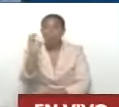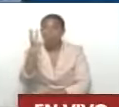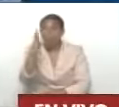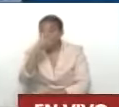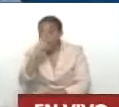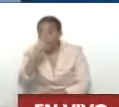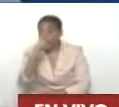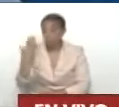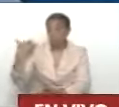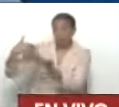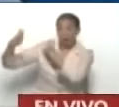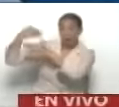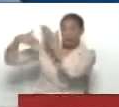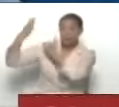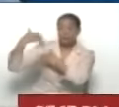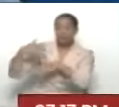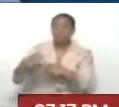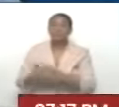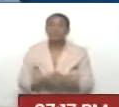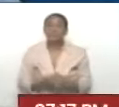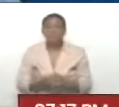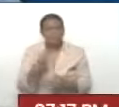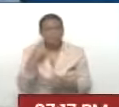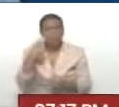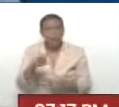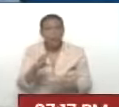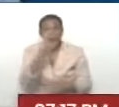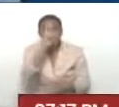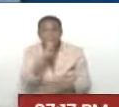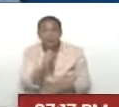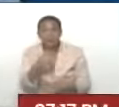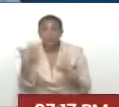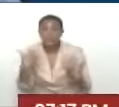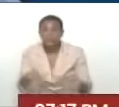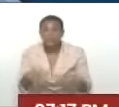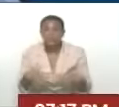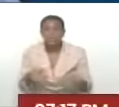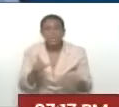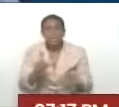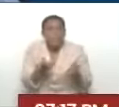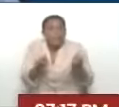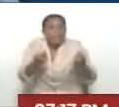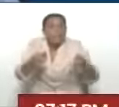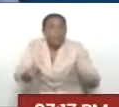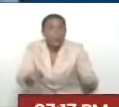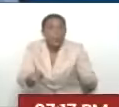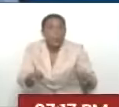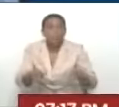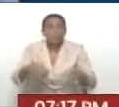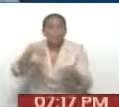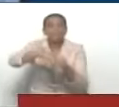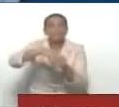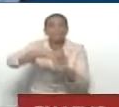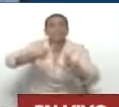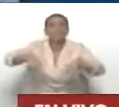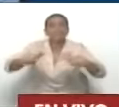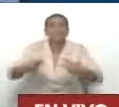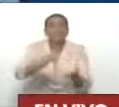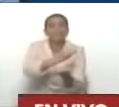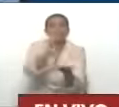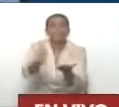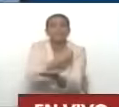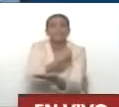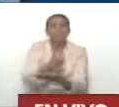deben saber los más jóvenes, fue el año en que ellos pretendieron un referéndum revocatorio